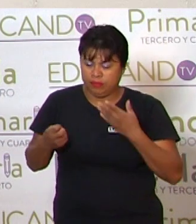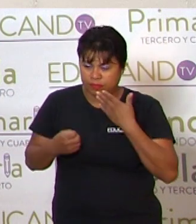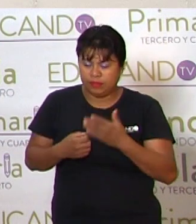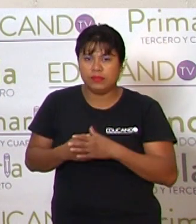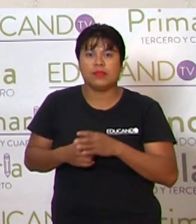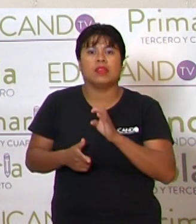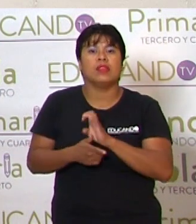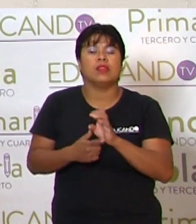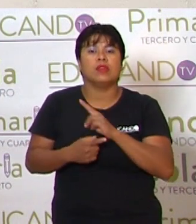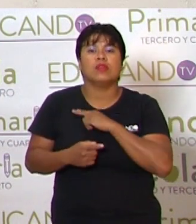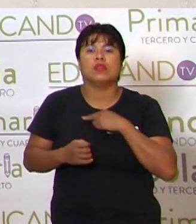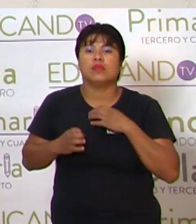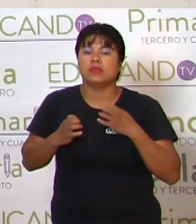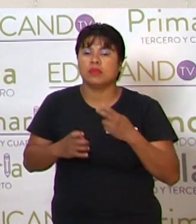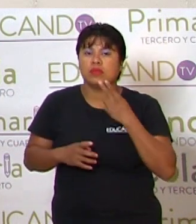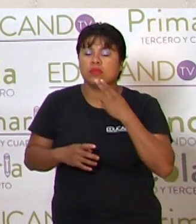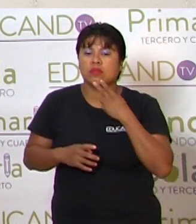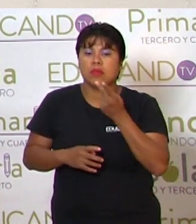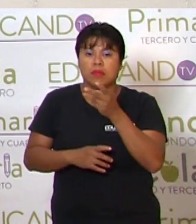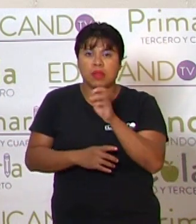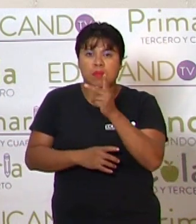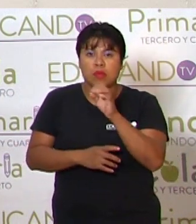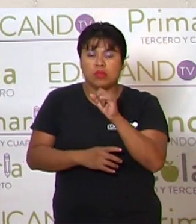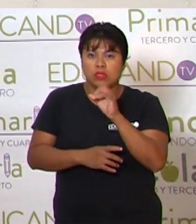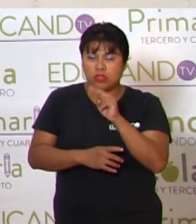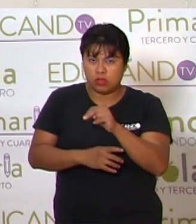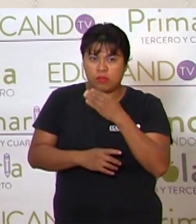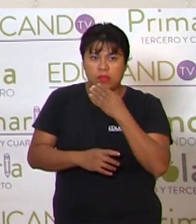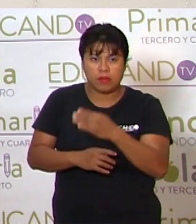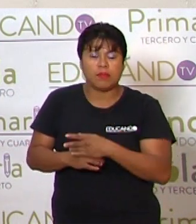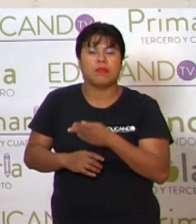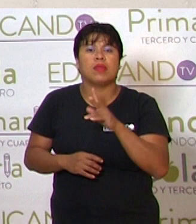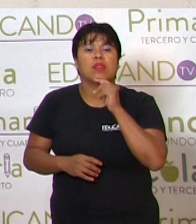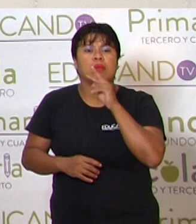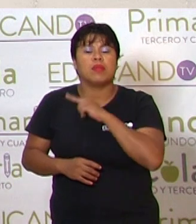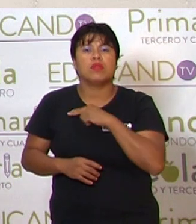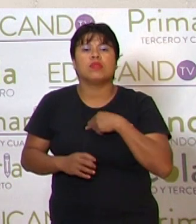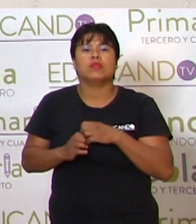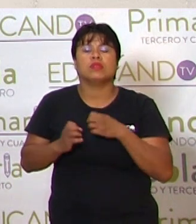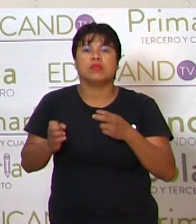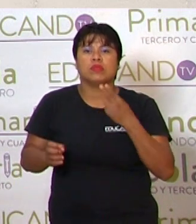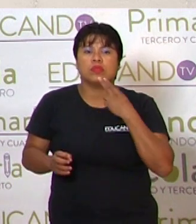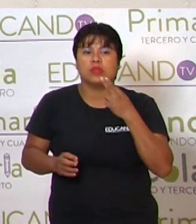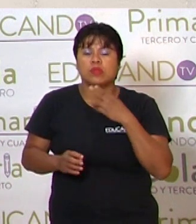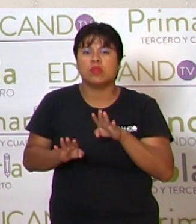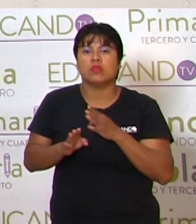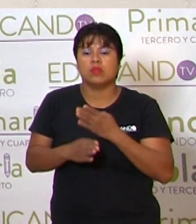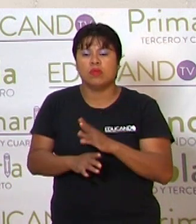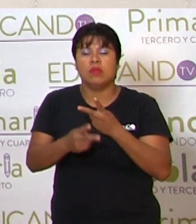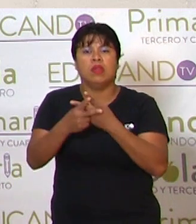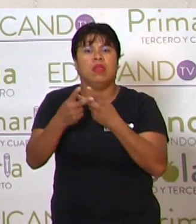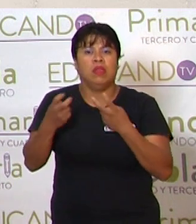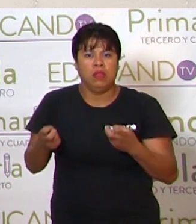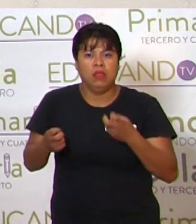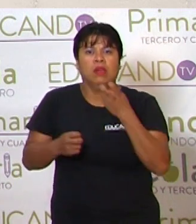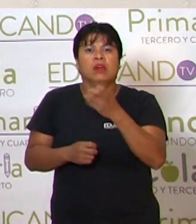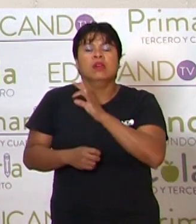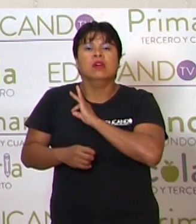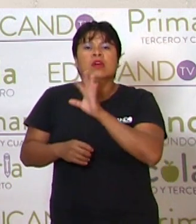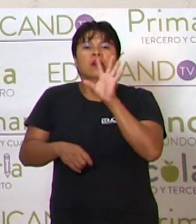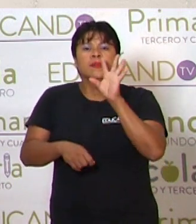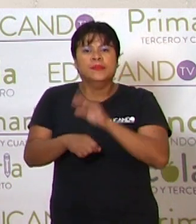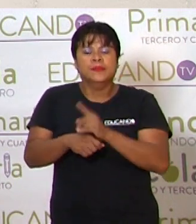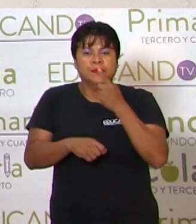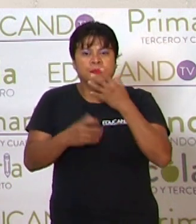¿Bien? Entonces, estamos utilizando una preposición, ¿bien?, pero también estamos utilizando un adjetivo. Y eso te